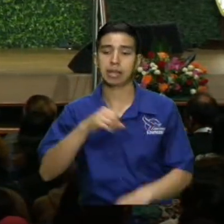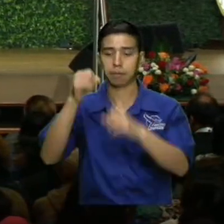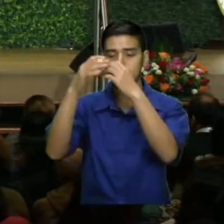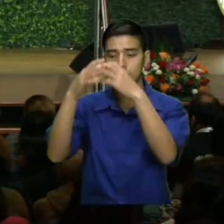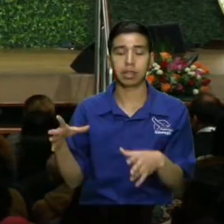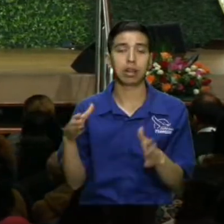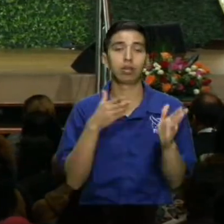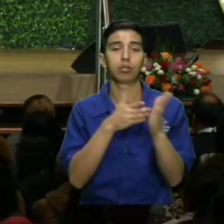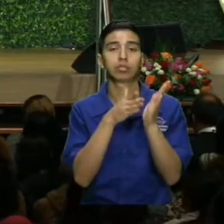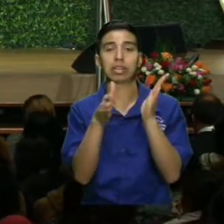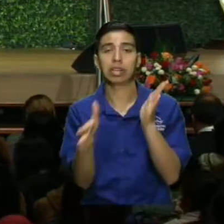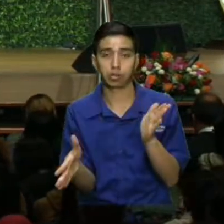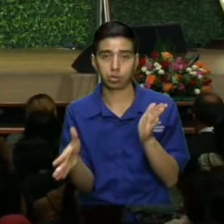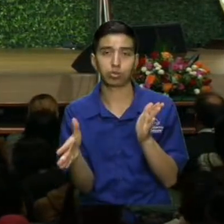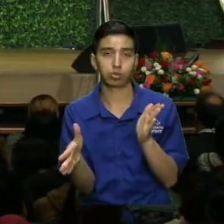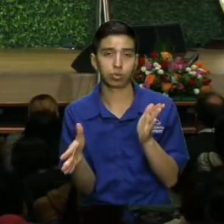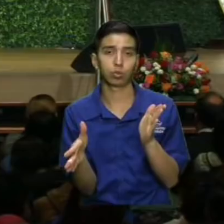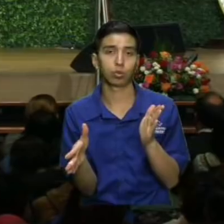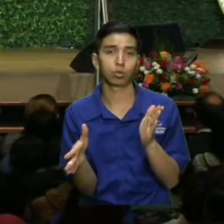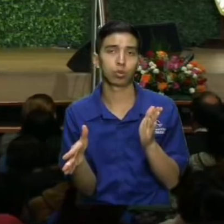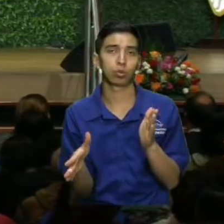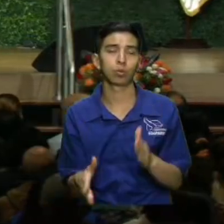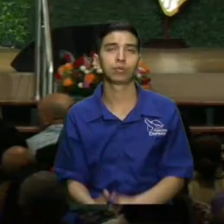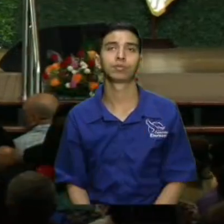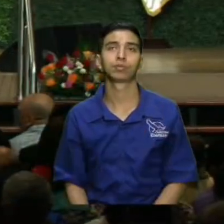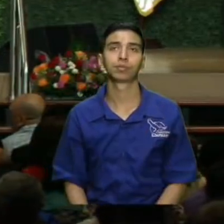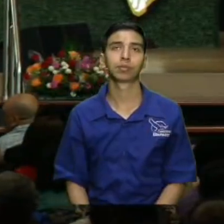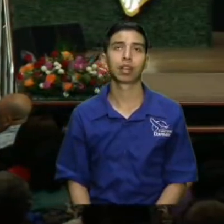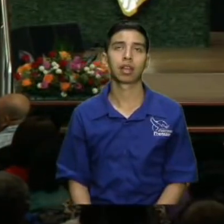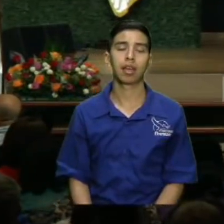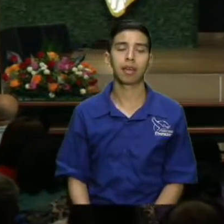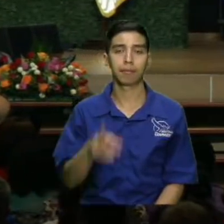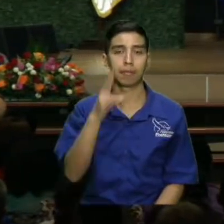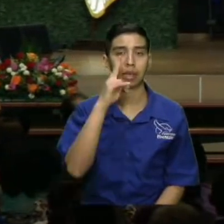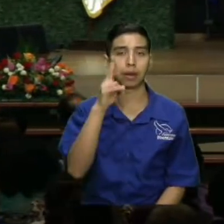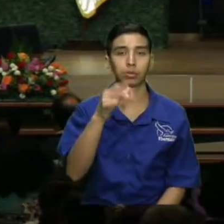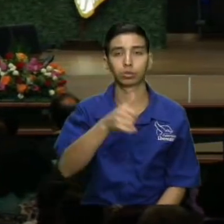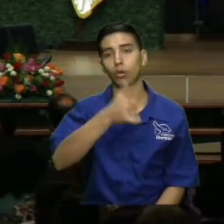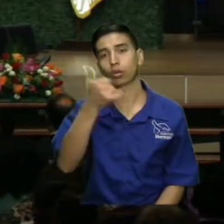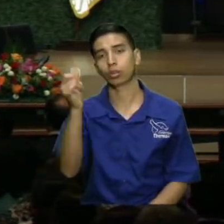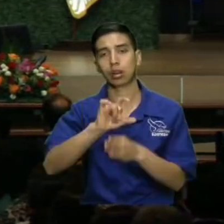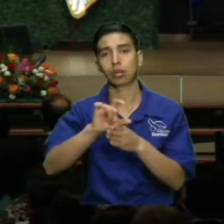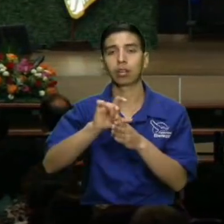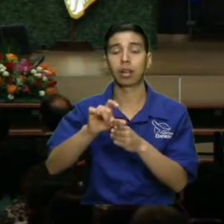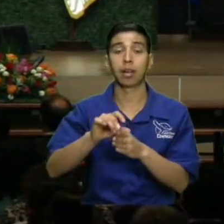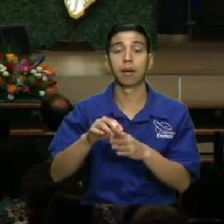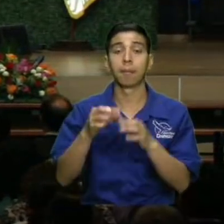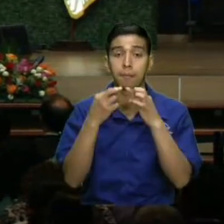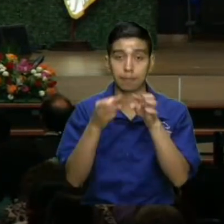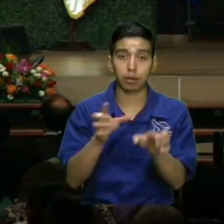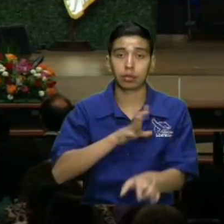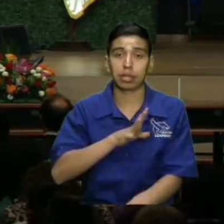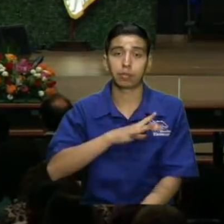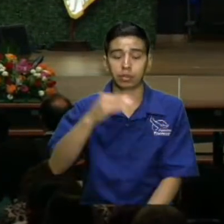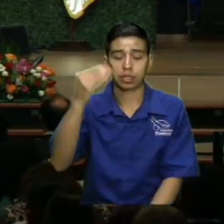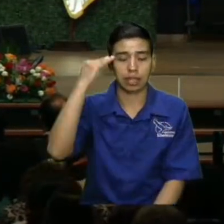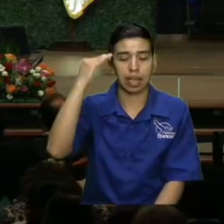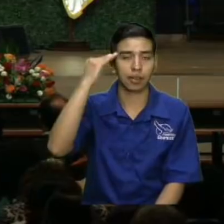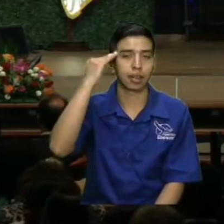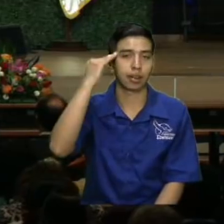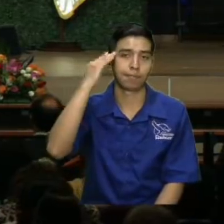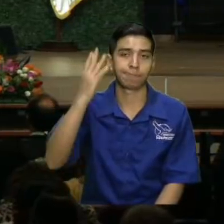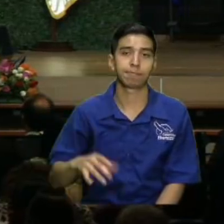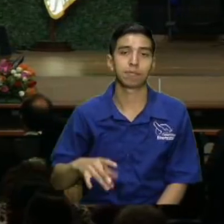favor, no te los vayas a perder. Ahora mire, otra cosita. Pero los tenemos que saber.